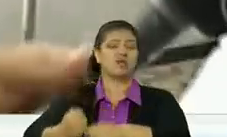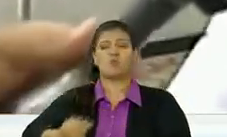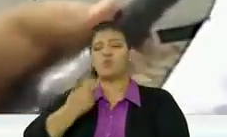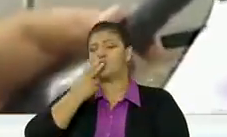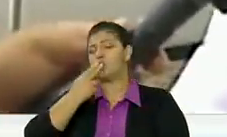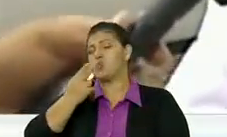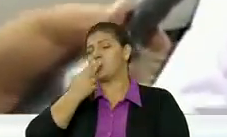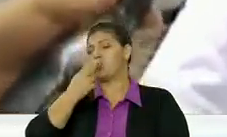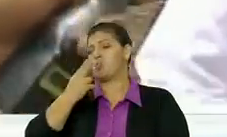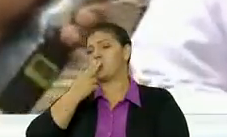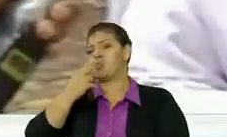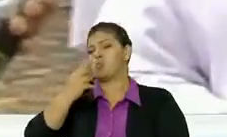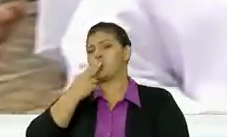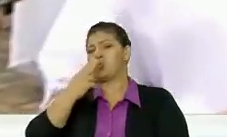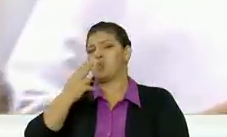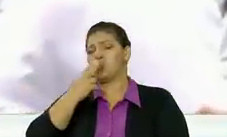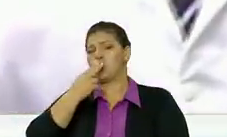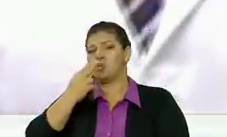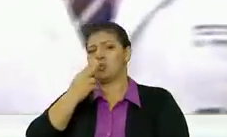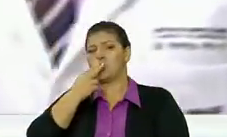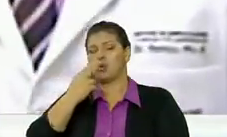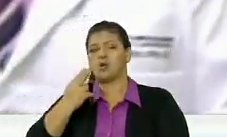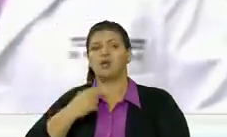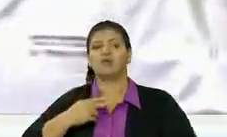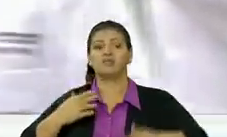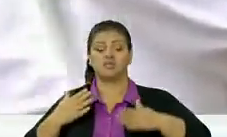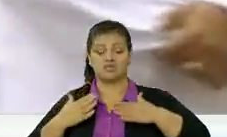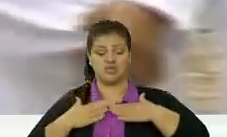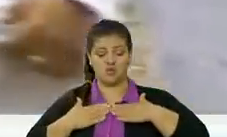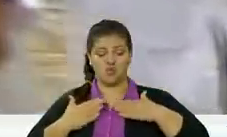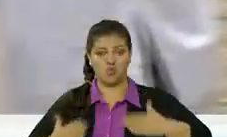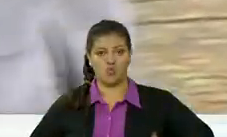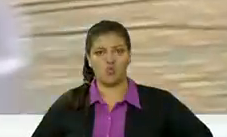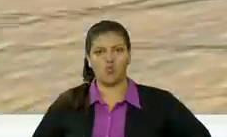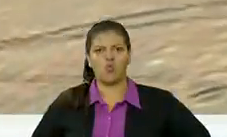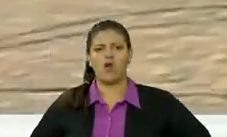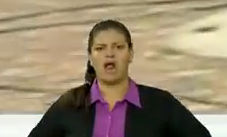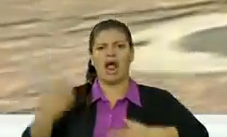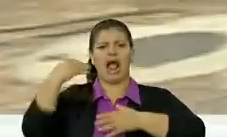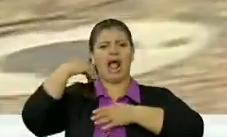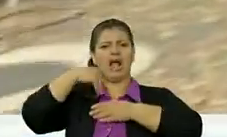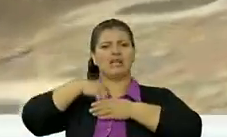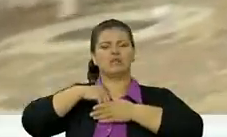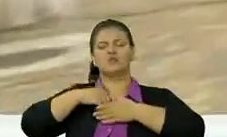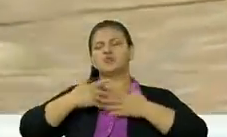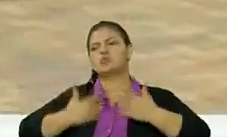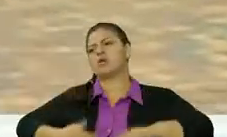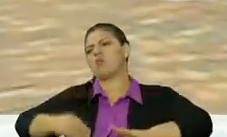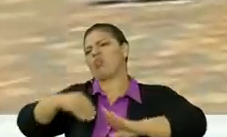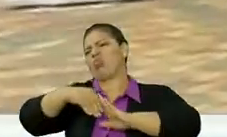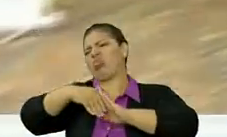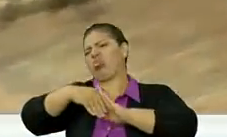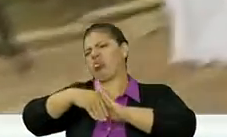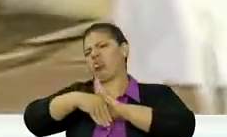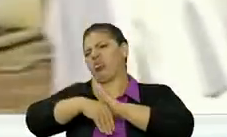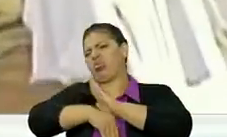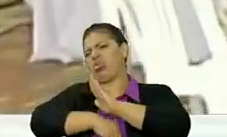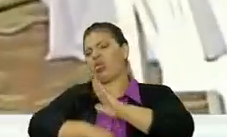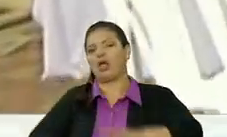va a mejorar su calidad de vida, es decir, su sistema se va a restablecer y a